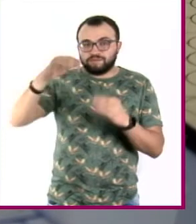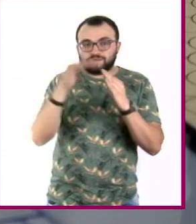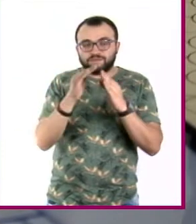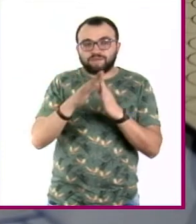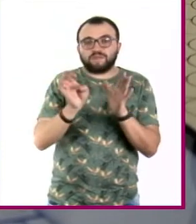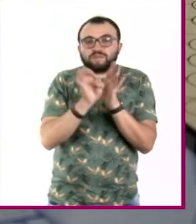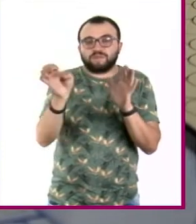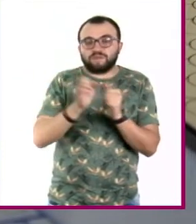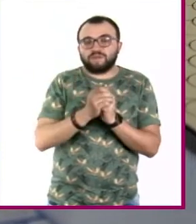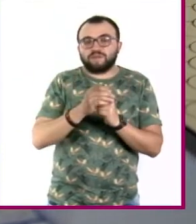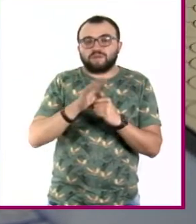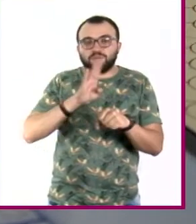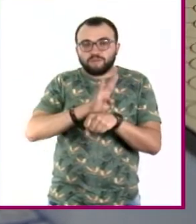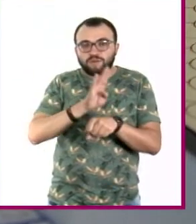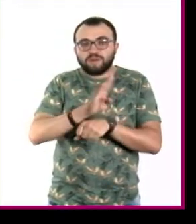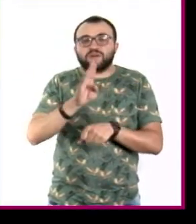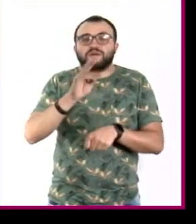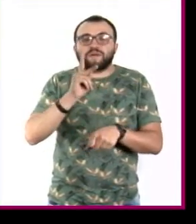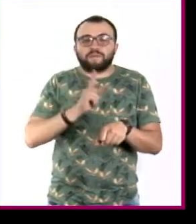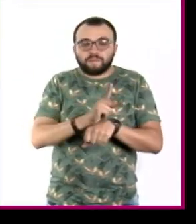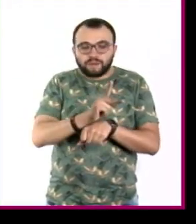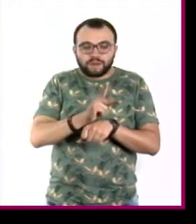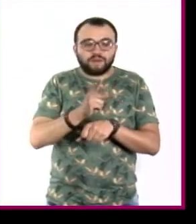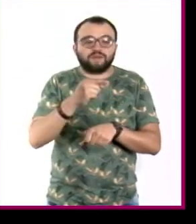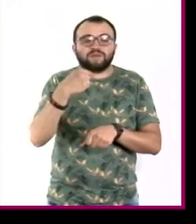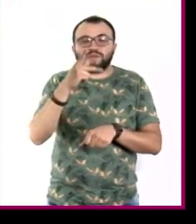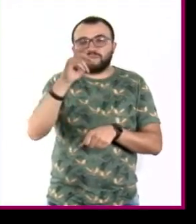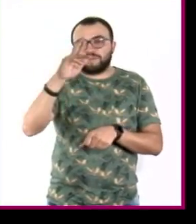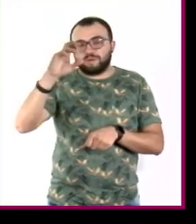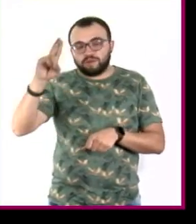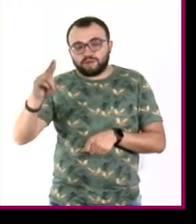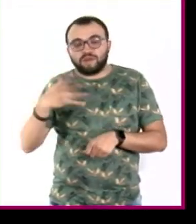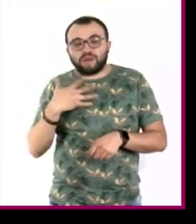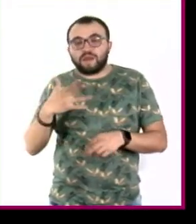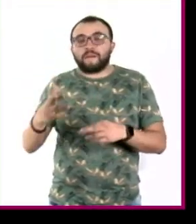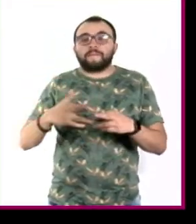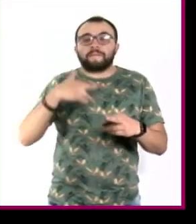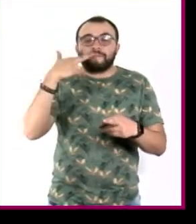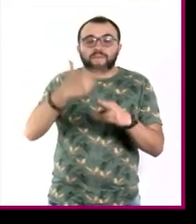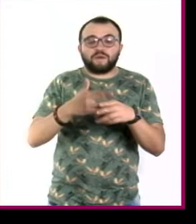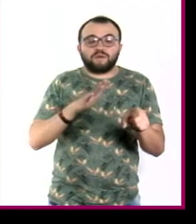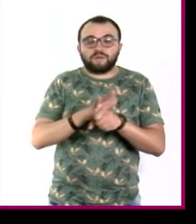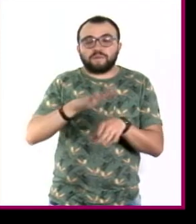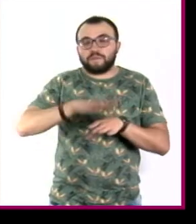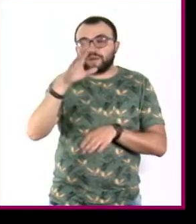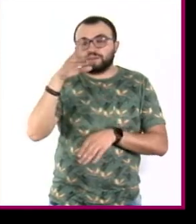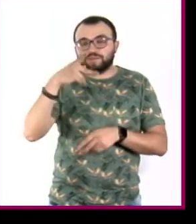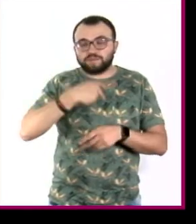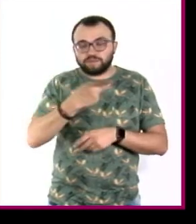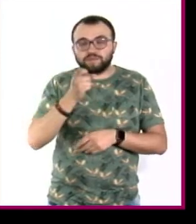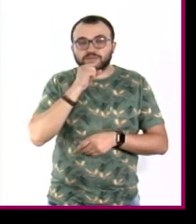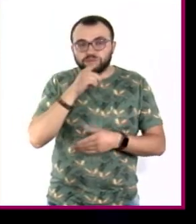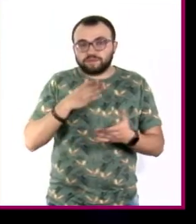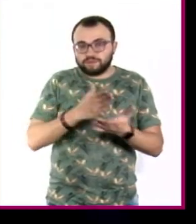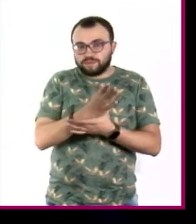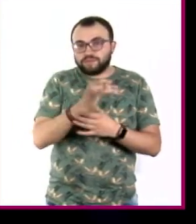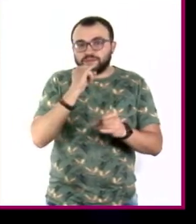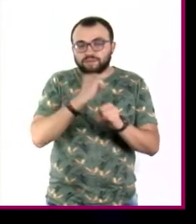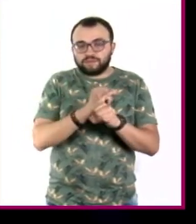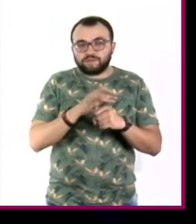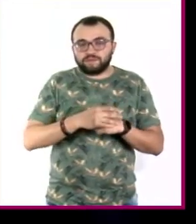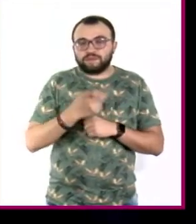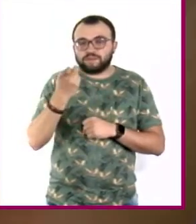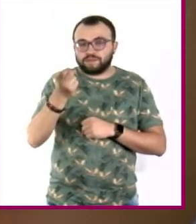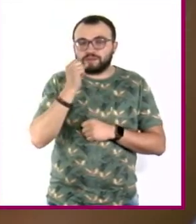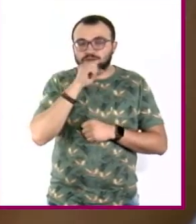Bolivia, Paraguay y Perú, con solo un 3% de la población más pobre con acceso a Internet. La representante de la CEPAL,